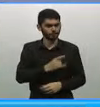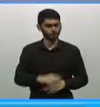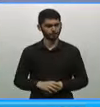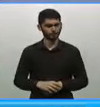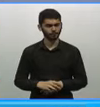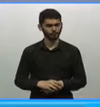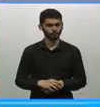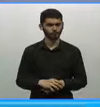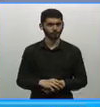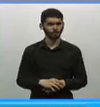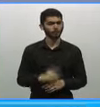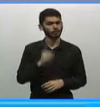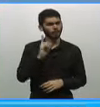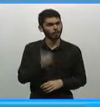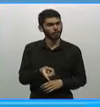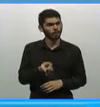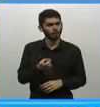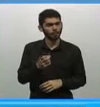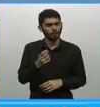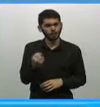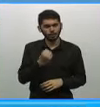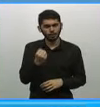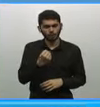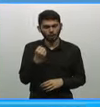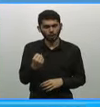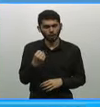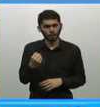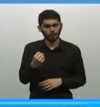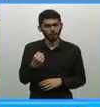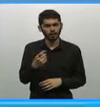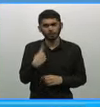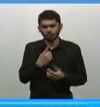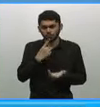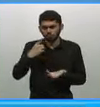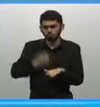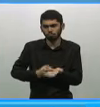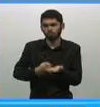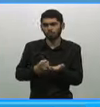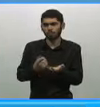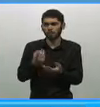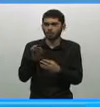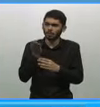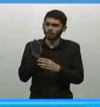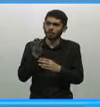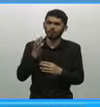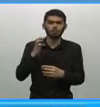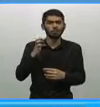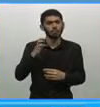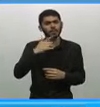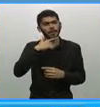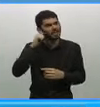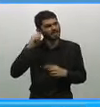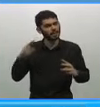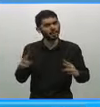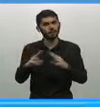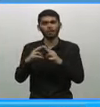que llevó un poco más de tiempo, entonces entendimos que era un pedido criterioso del Paris Saint-Germain, porque hoy